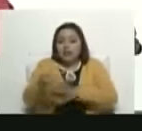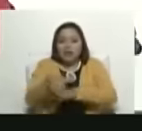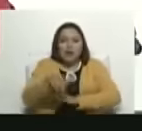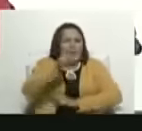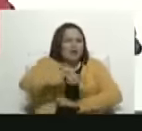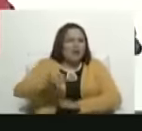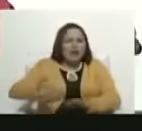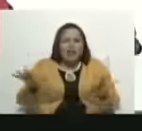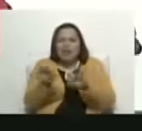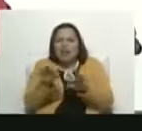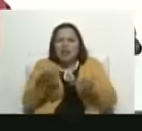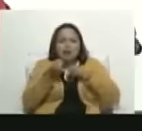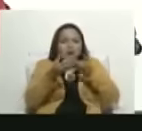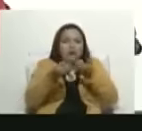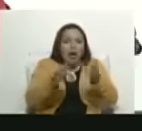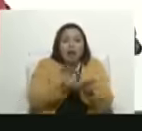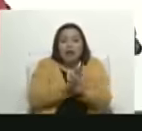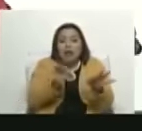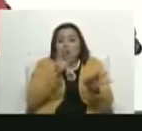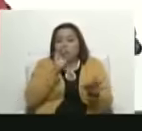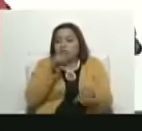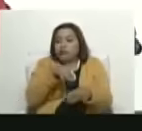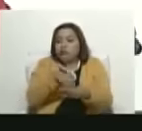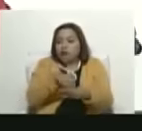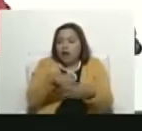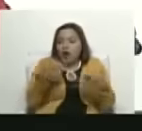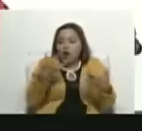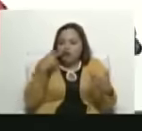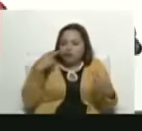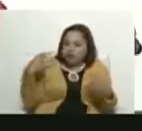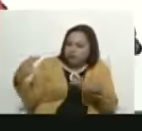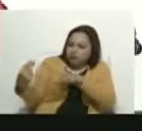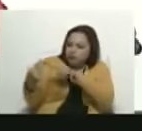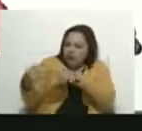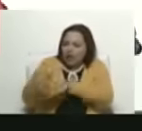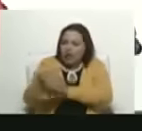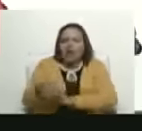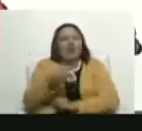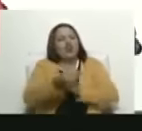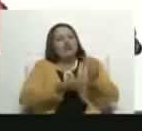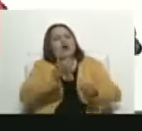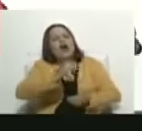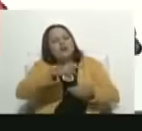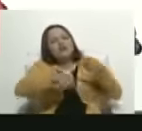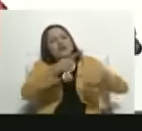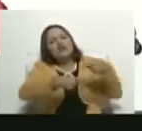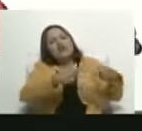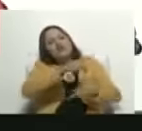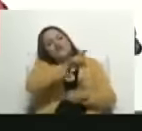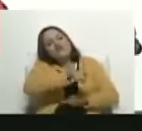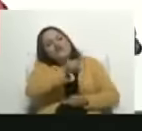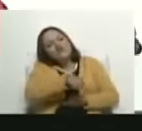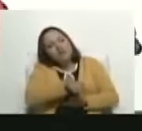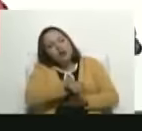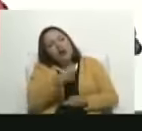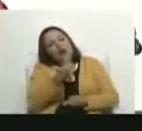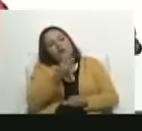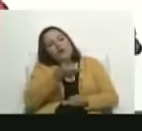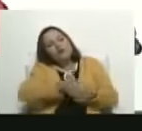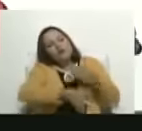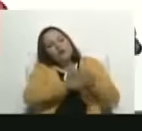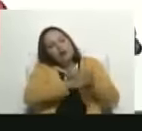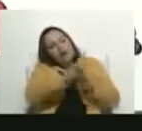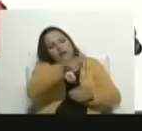no hablaba de nada. Venga uno en la calle, ¿cómo va el referéndum? ¿Cómo va eso? ¿Cómo va a ir,